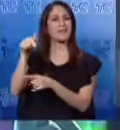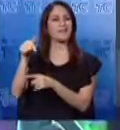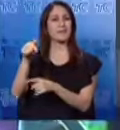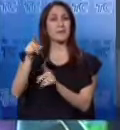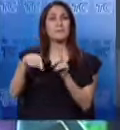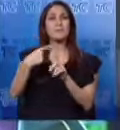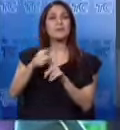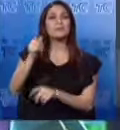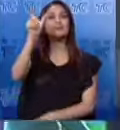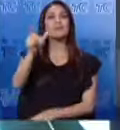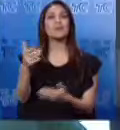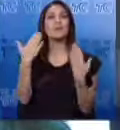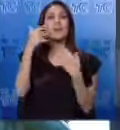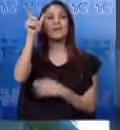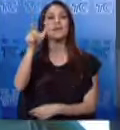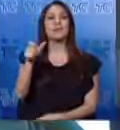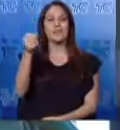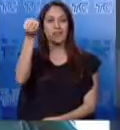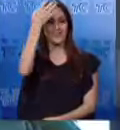guayaquileño.